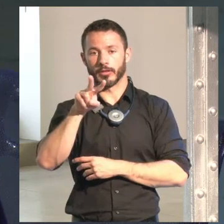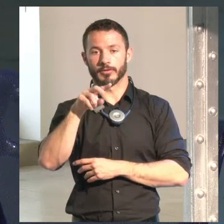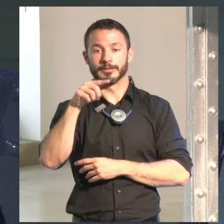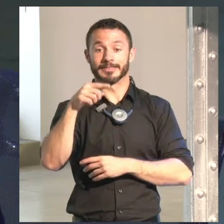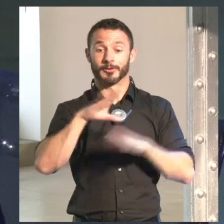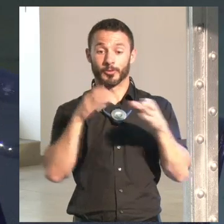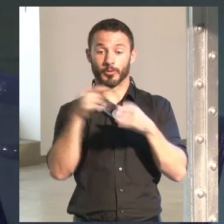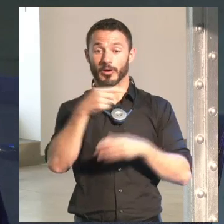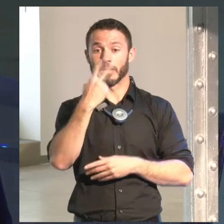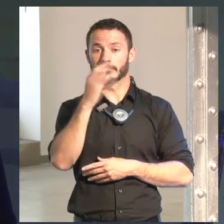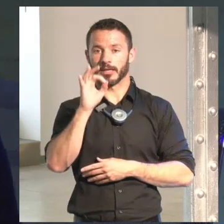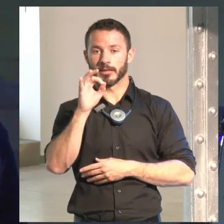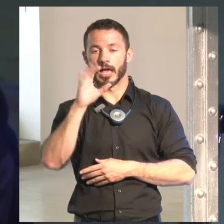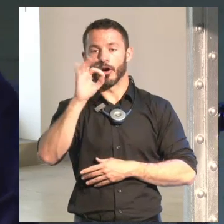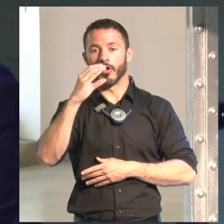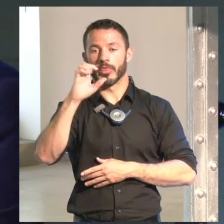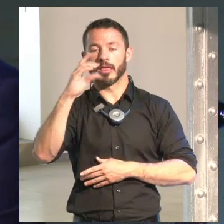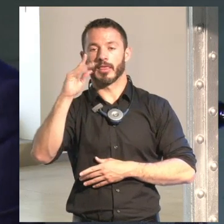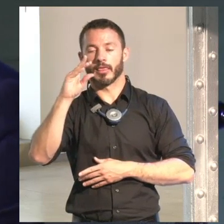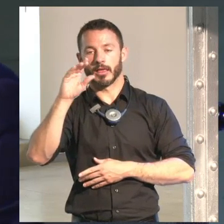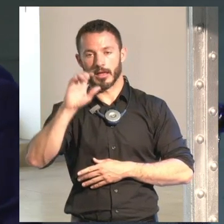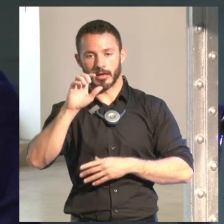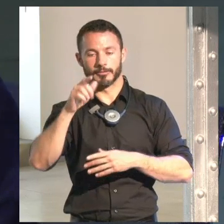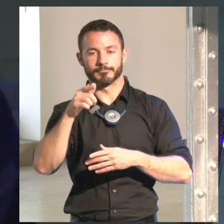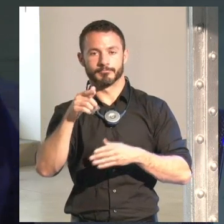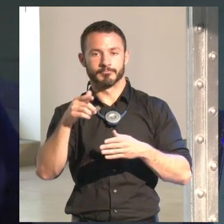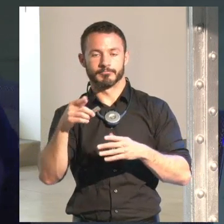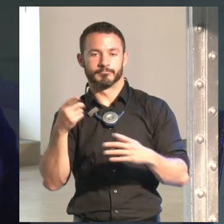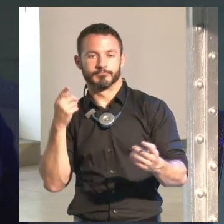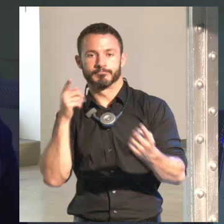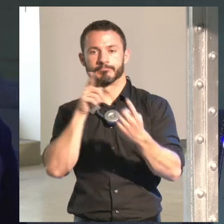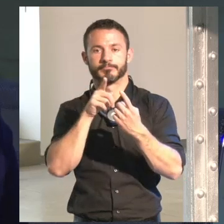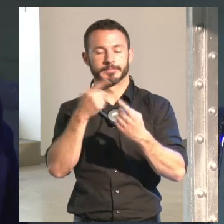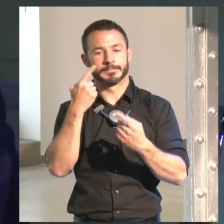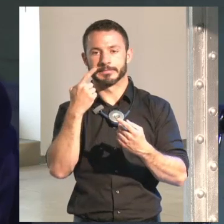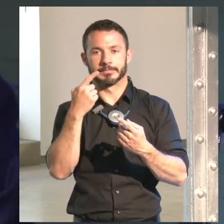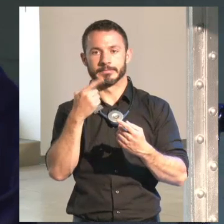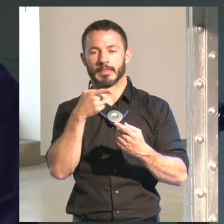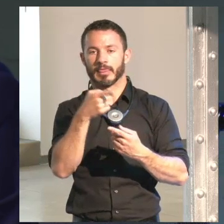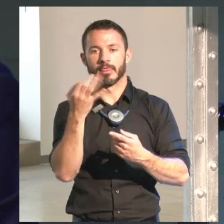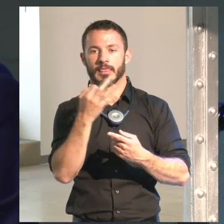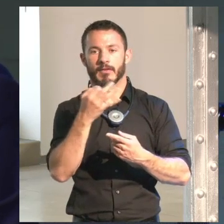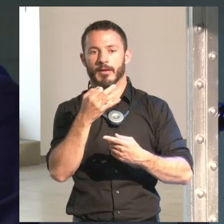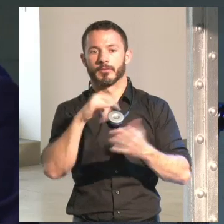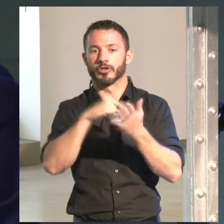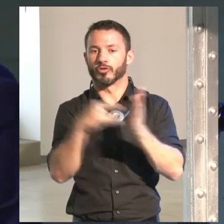a la OCDE y básicamente lo que les encarga es algo para solucionar todos los problemas que se están